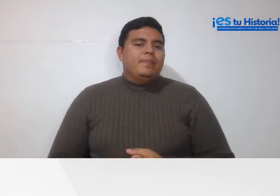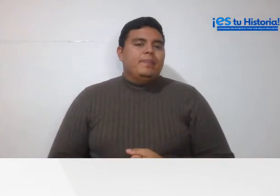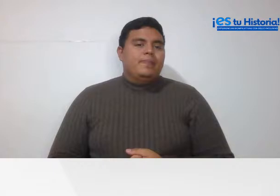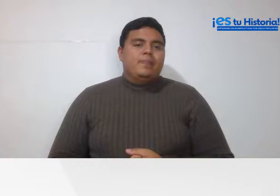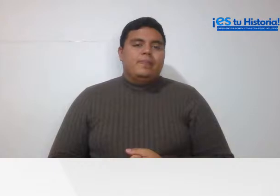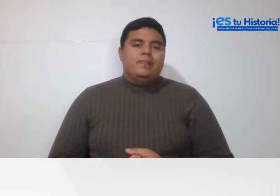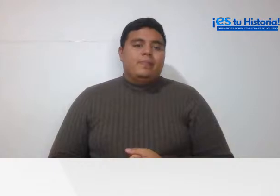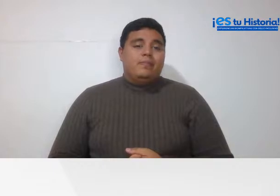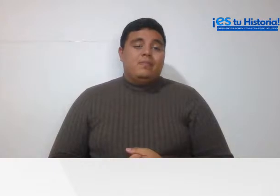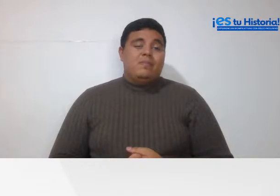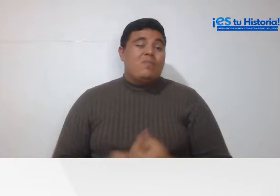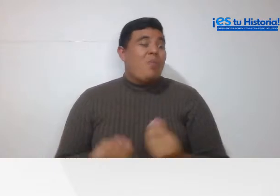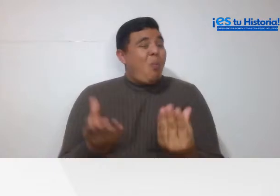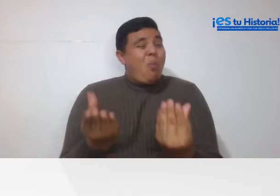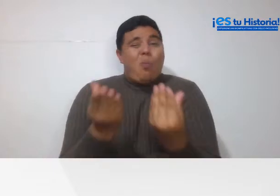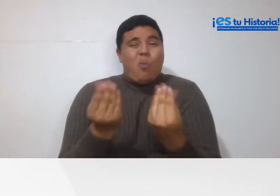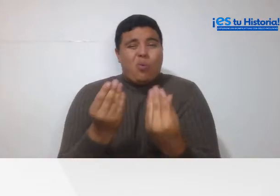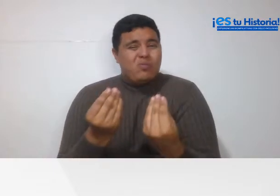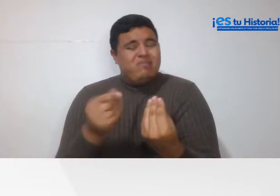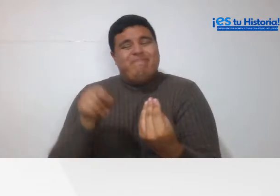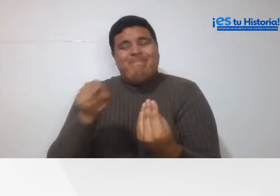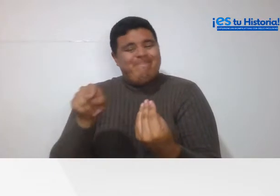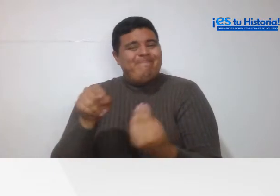tanto, que de verdad que